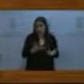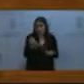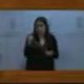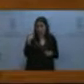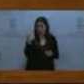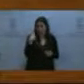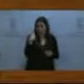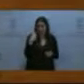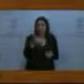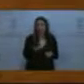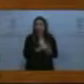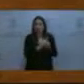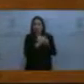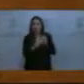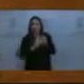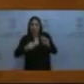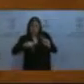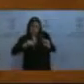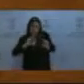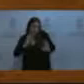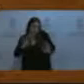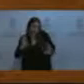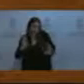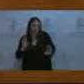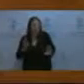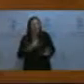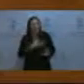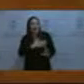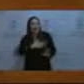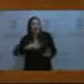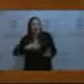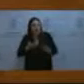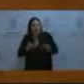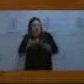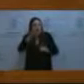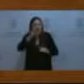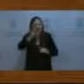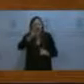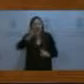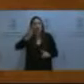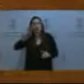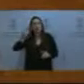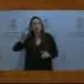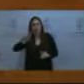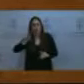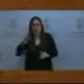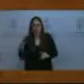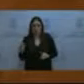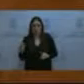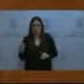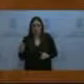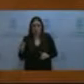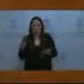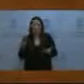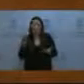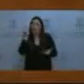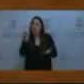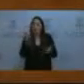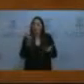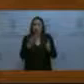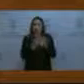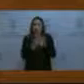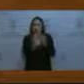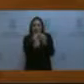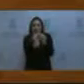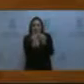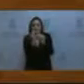cobrando. Pasaríamos nosotros, nuestro grupo, a defender que se incrementase a 531 euros, con lo cual creo que hay una cierta mejoría que